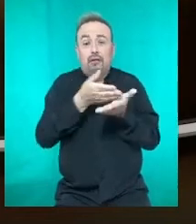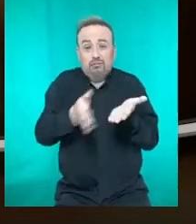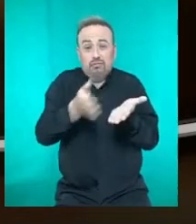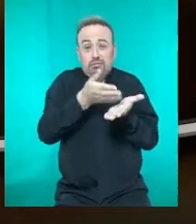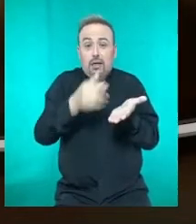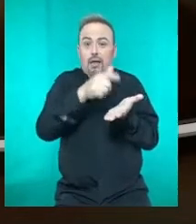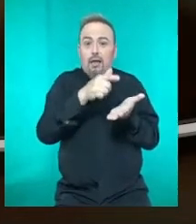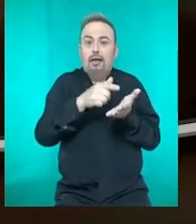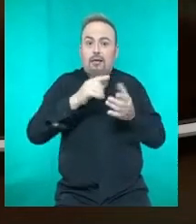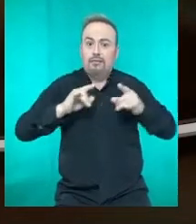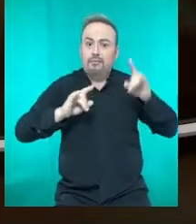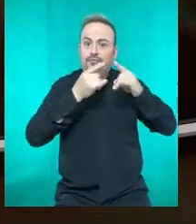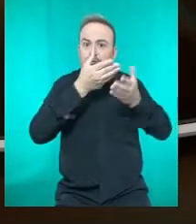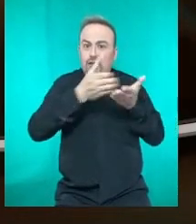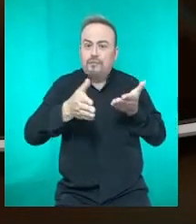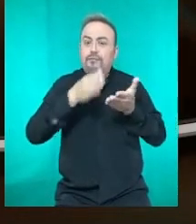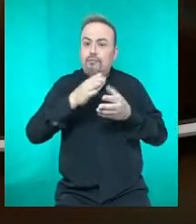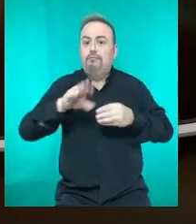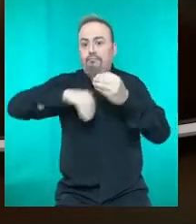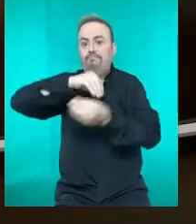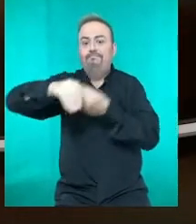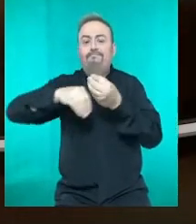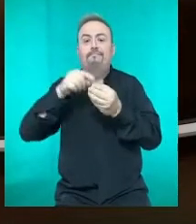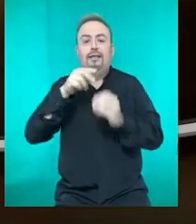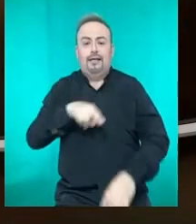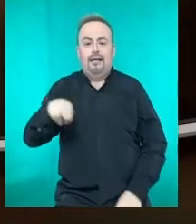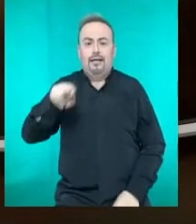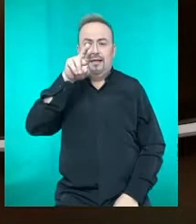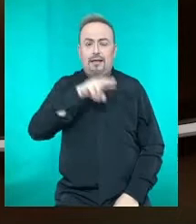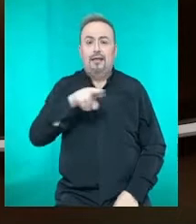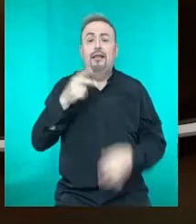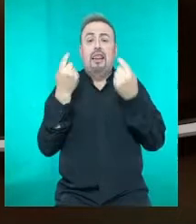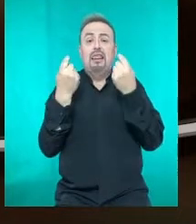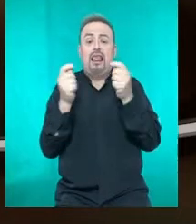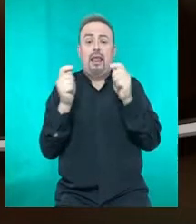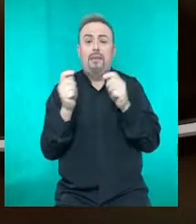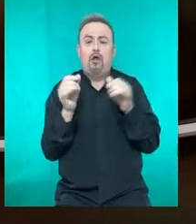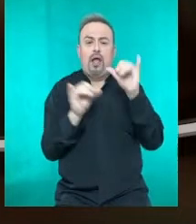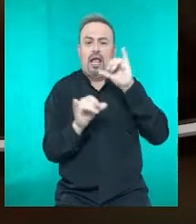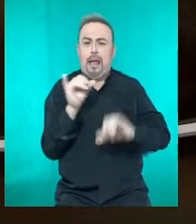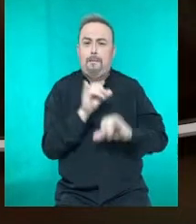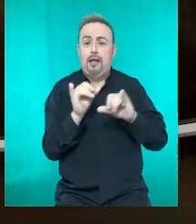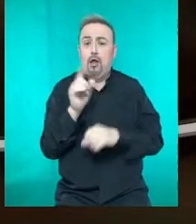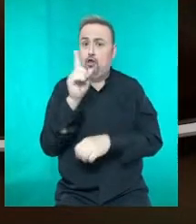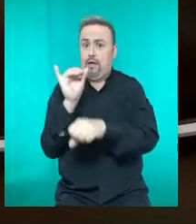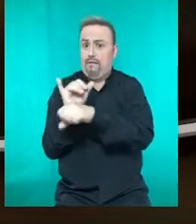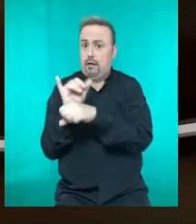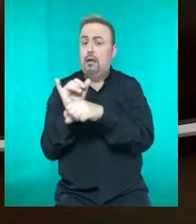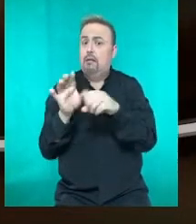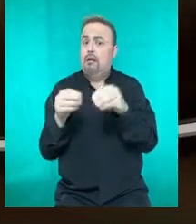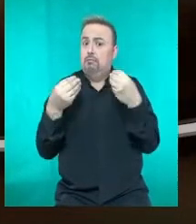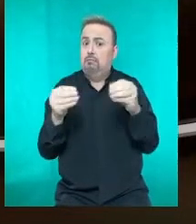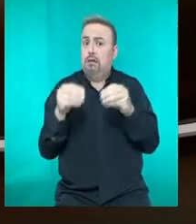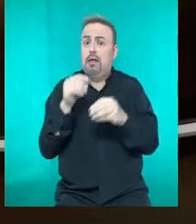de edificación. Lo que se hace es un tratamiento químico con la madera. Esto no es artificial, sino que es